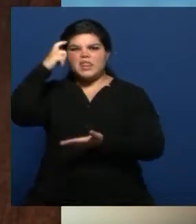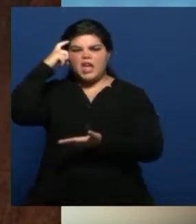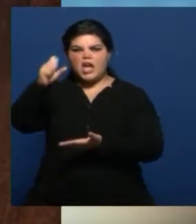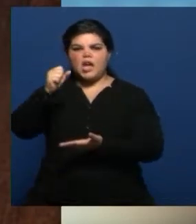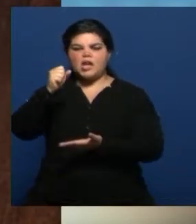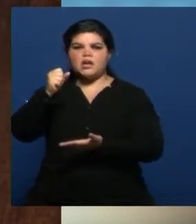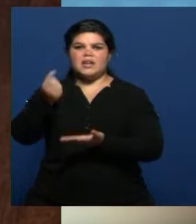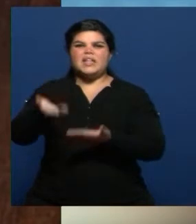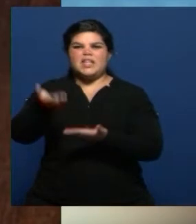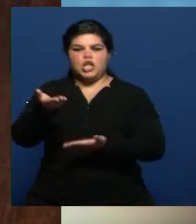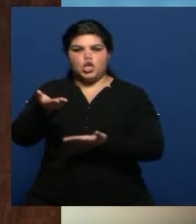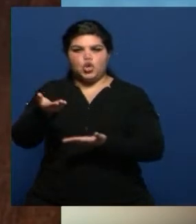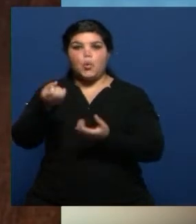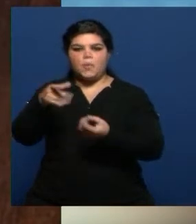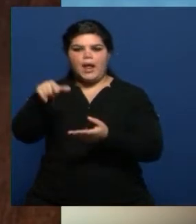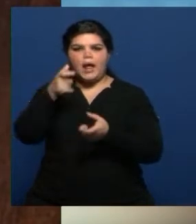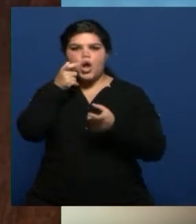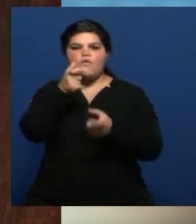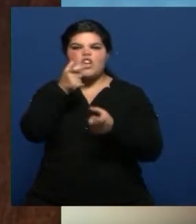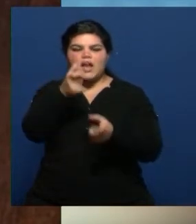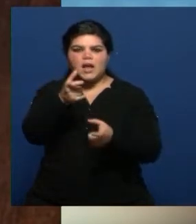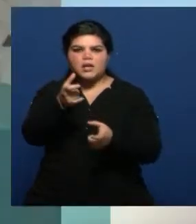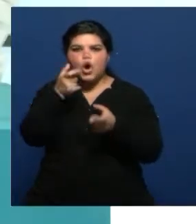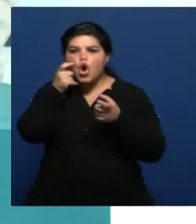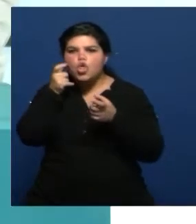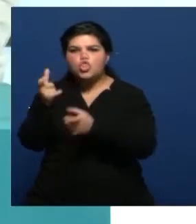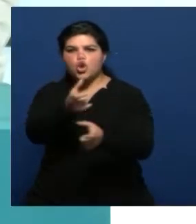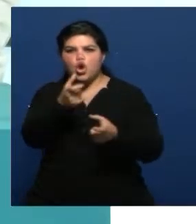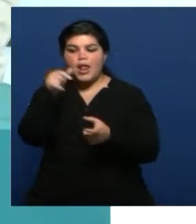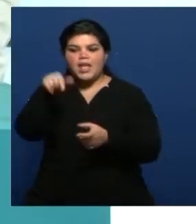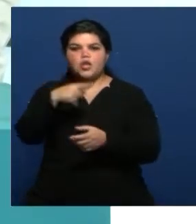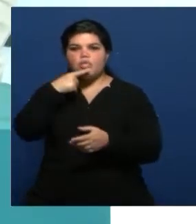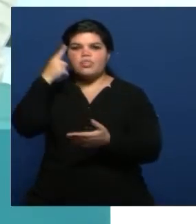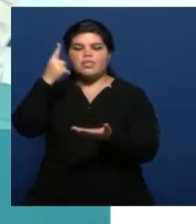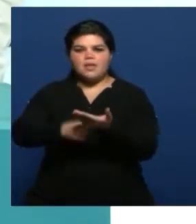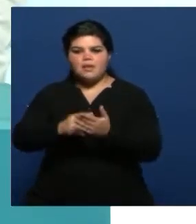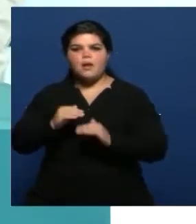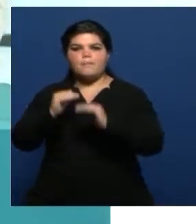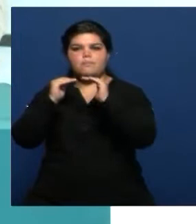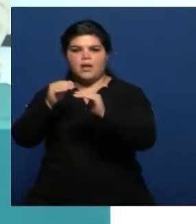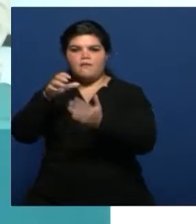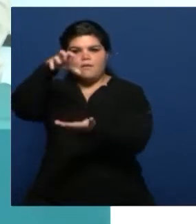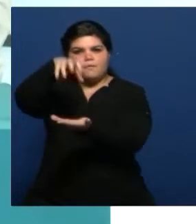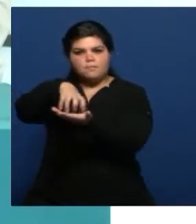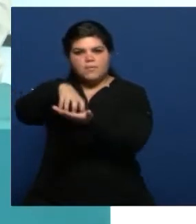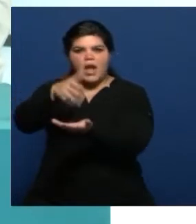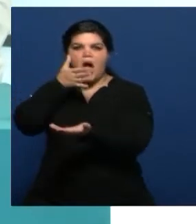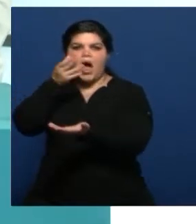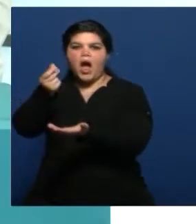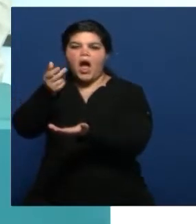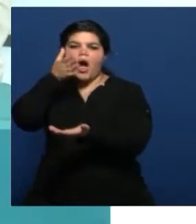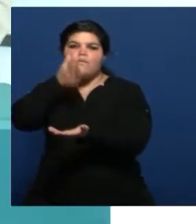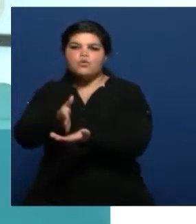¿Por qué? Porque la Dirección de Fiscalización y Control, que es la que debe establecer el control de que ese negocio no cometa el abuso, no está